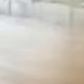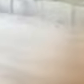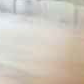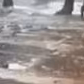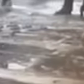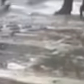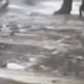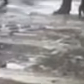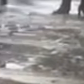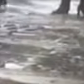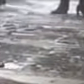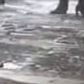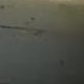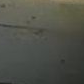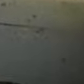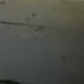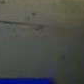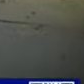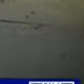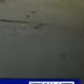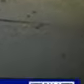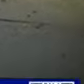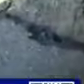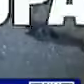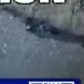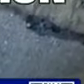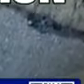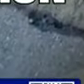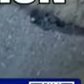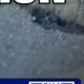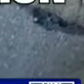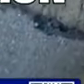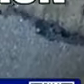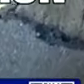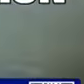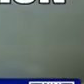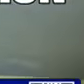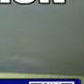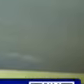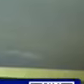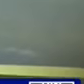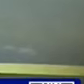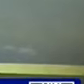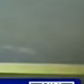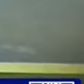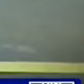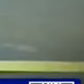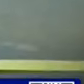Es una bendición, pero también es motivo de preocupación.